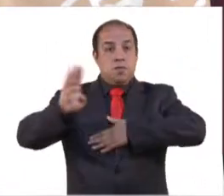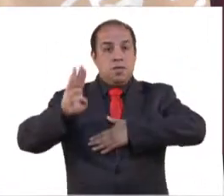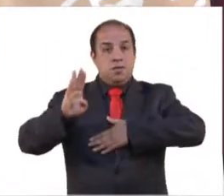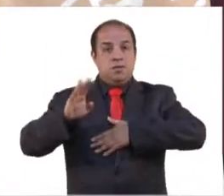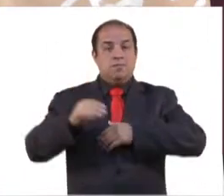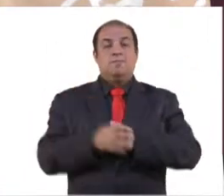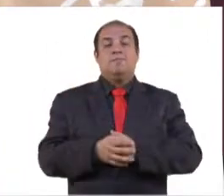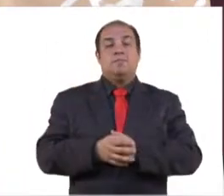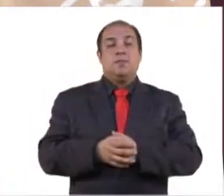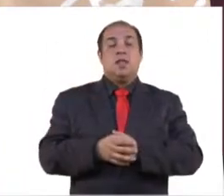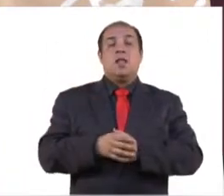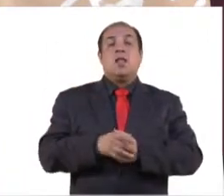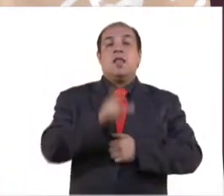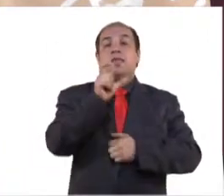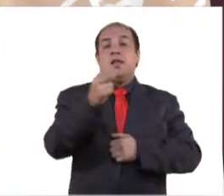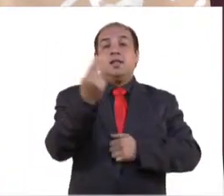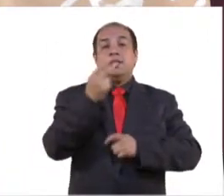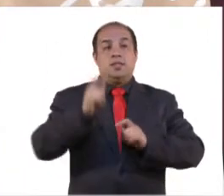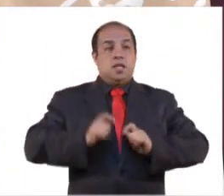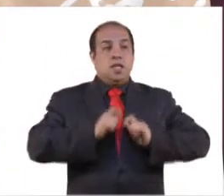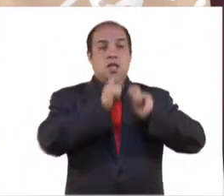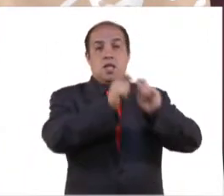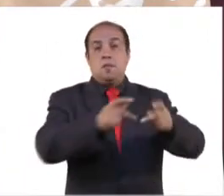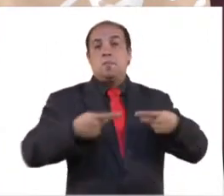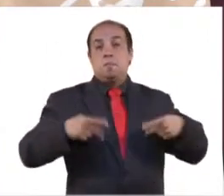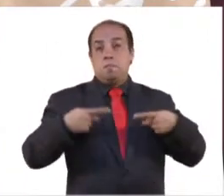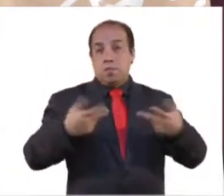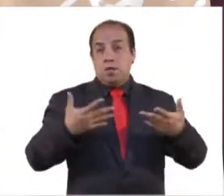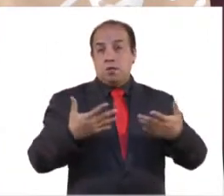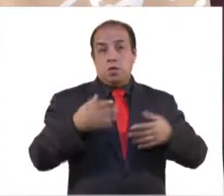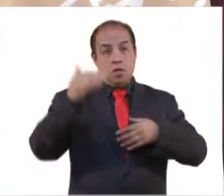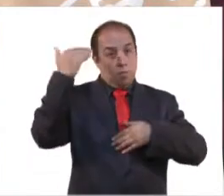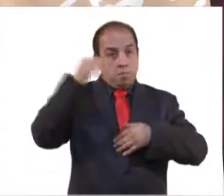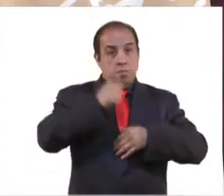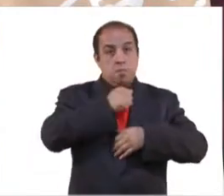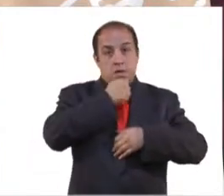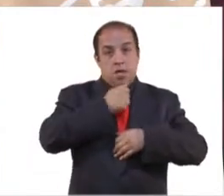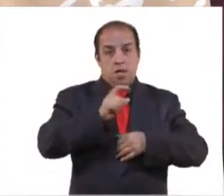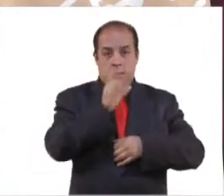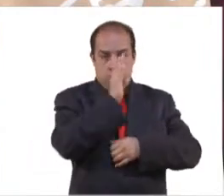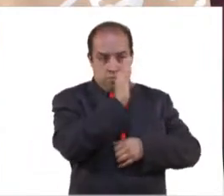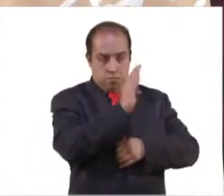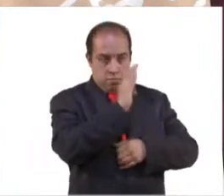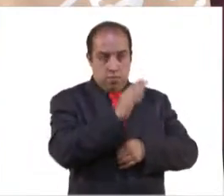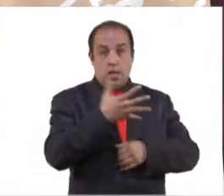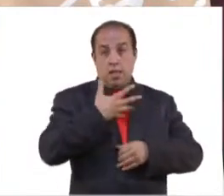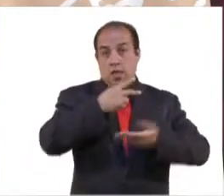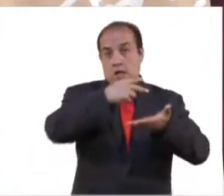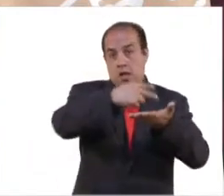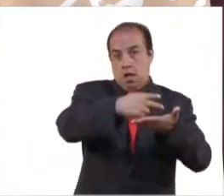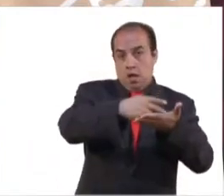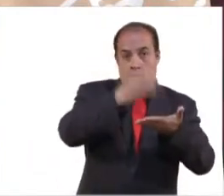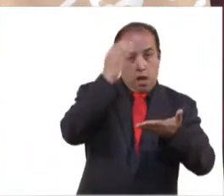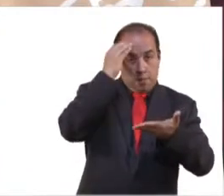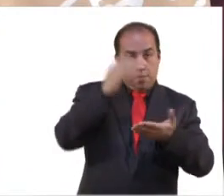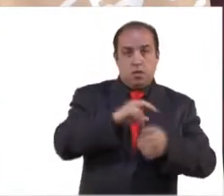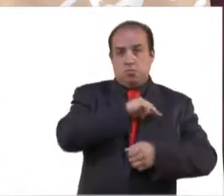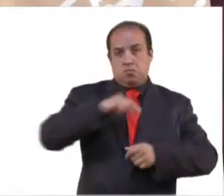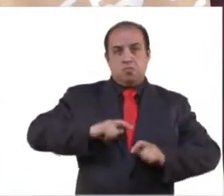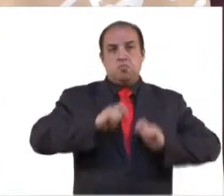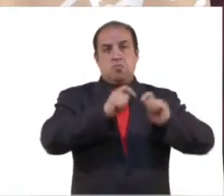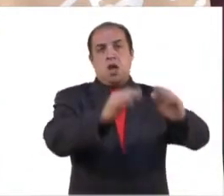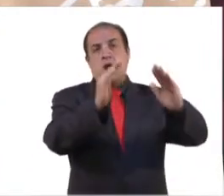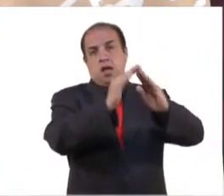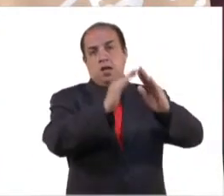entregar al derechohabiente en persona. Si está en cama, nosotros le llevamos su tarjeta a su domicilio. Nada más